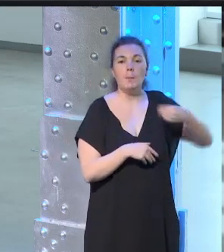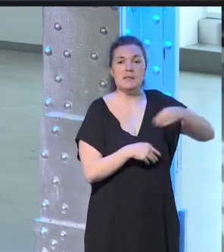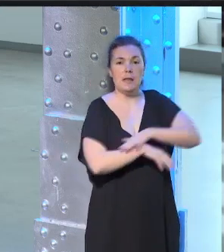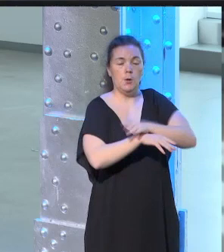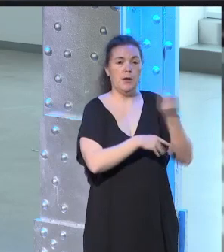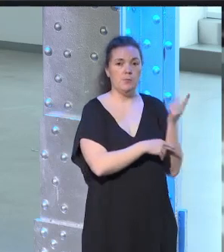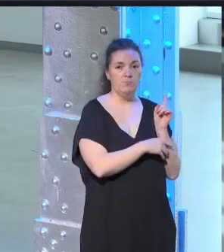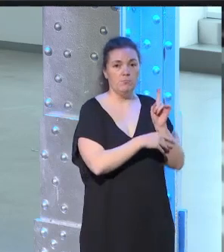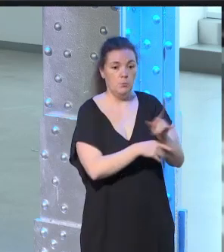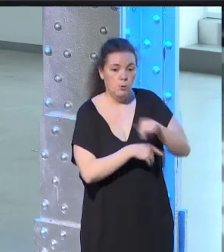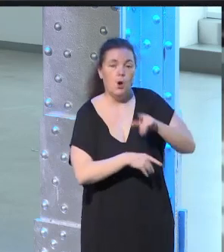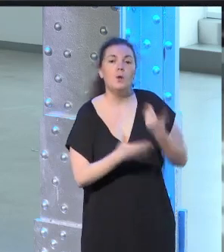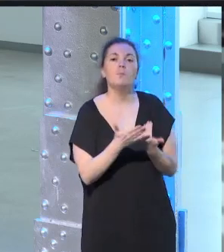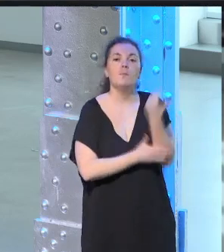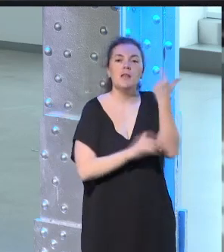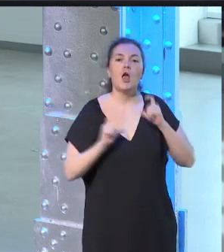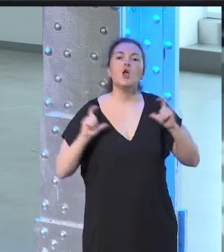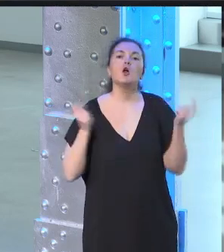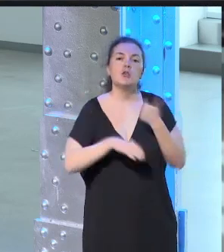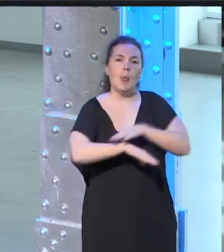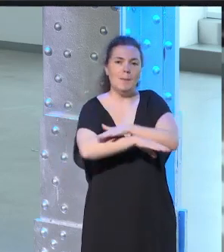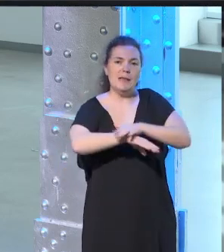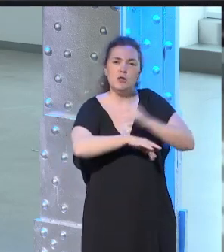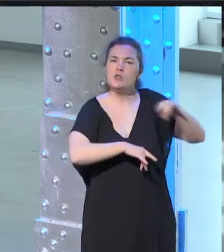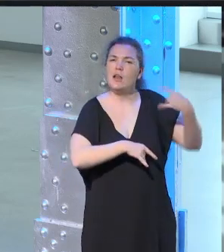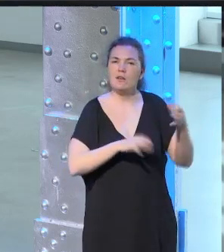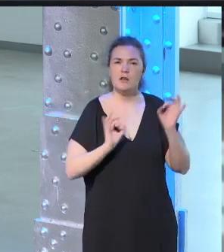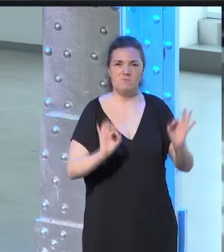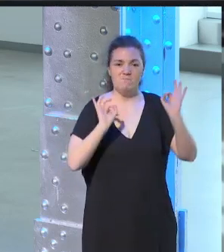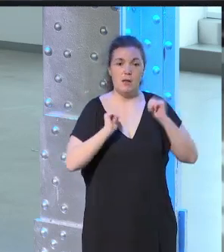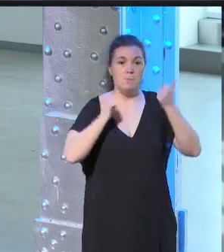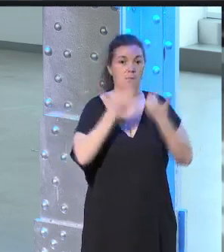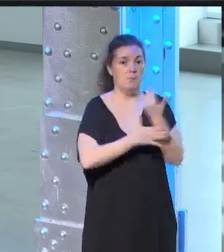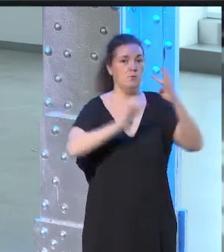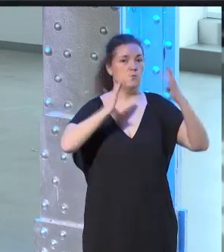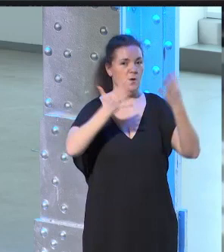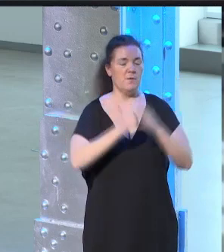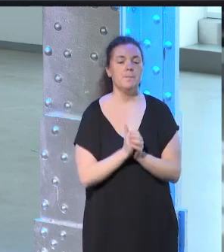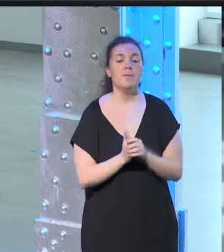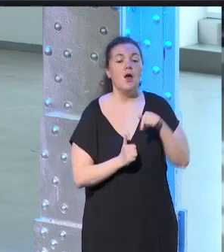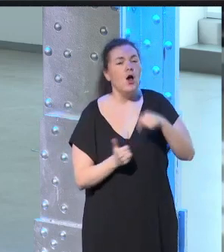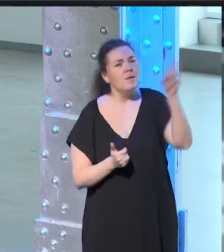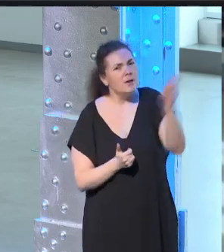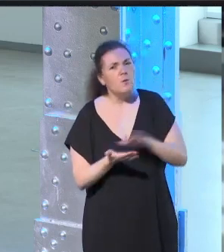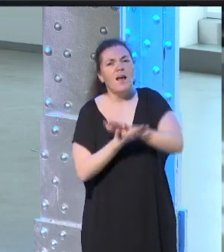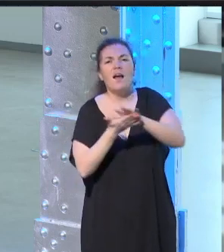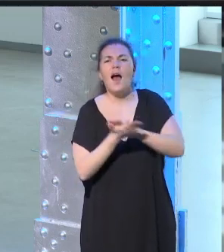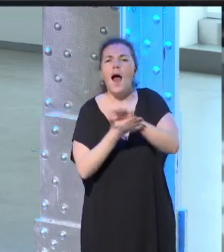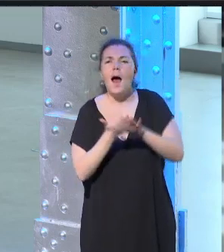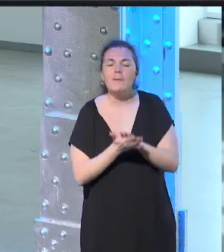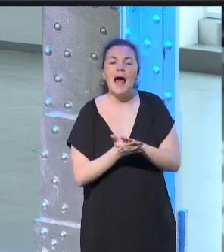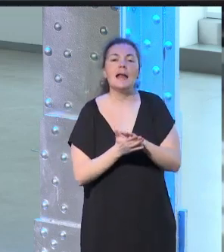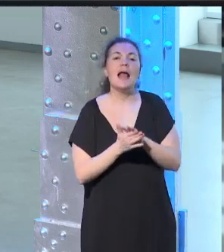porque ha habido un consejo de ministros extraordinario que ha comenzado a las 9 de la mañana. Tenemos que hablar aquí de